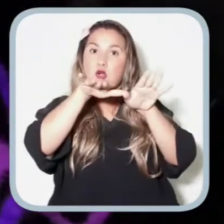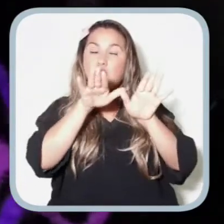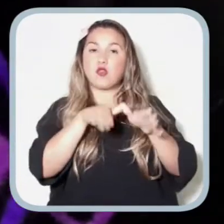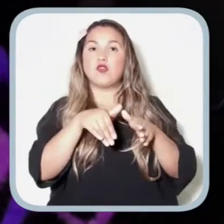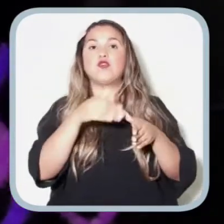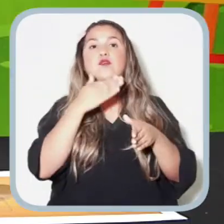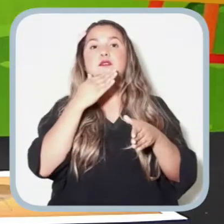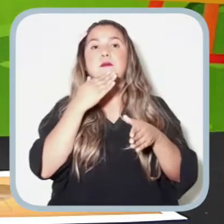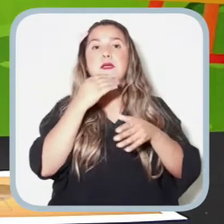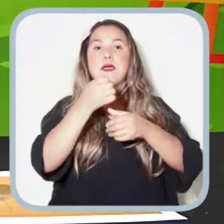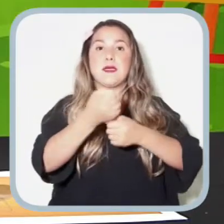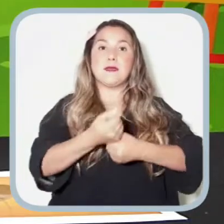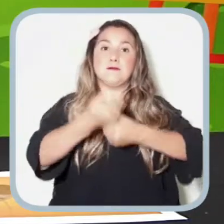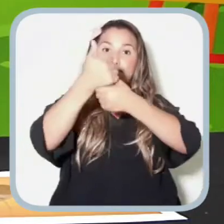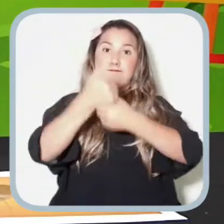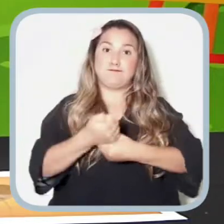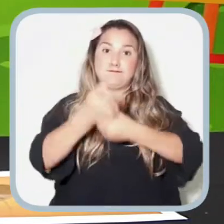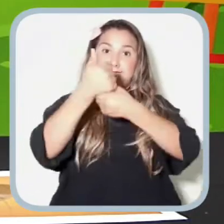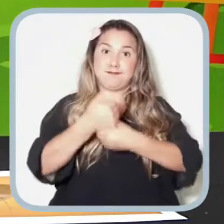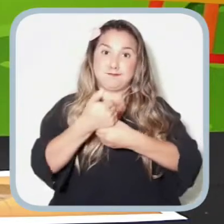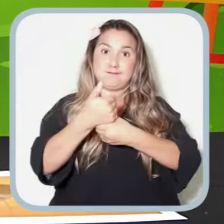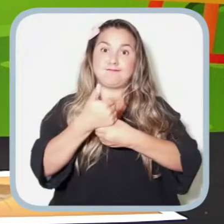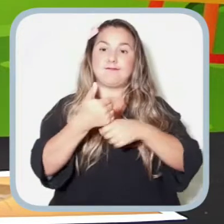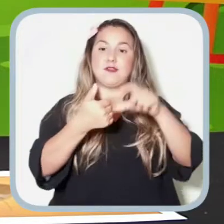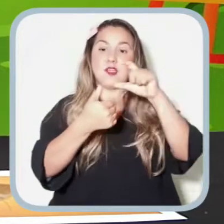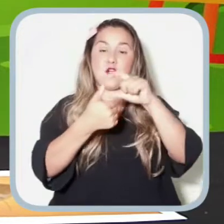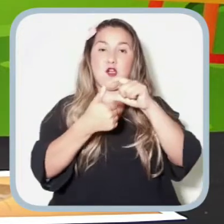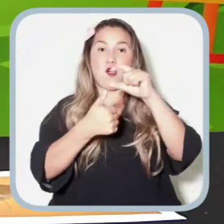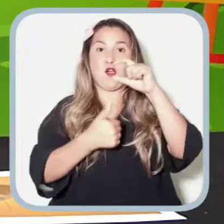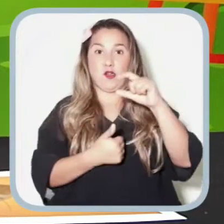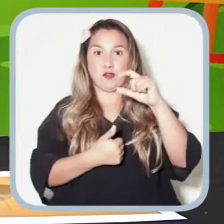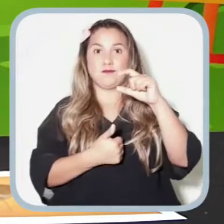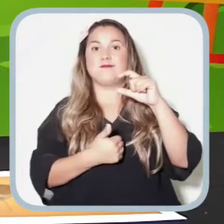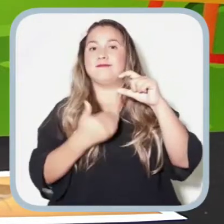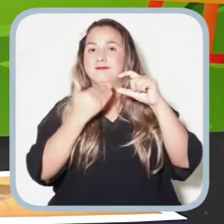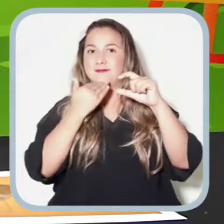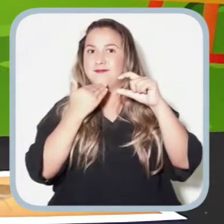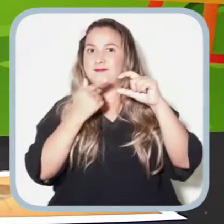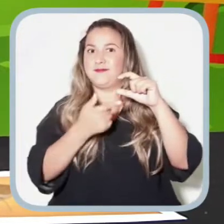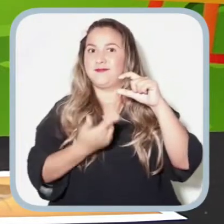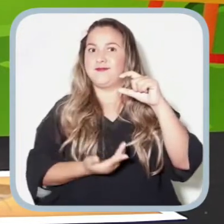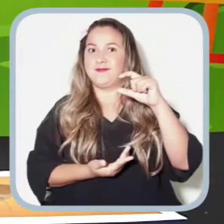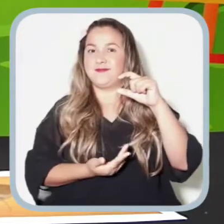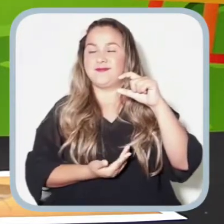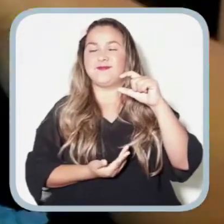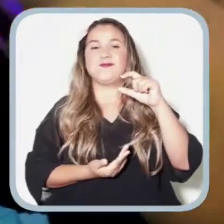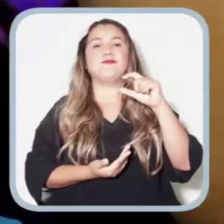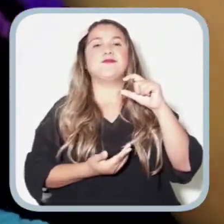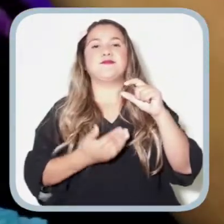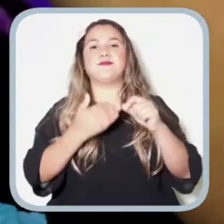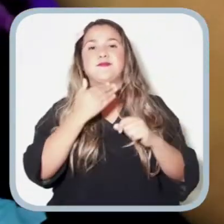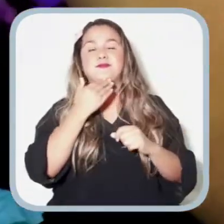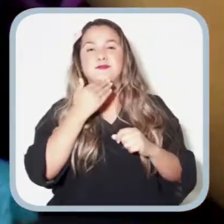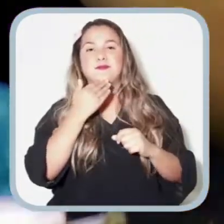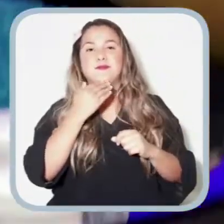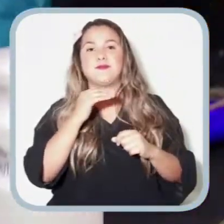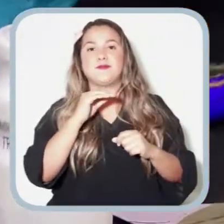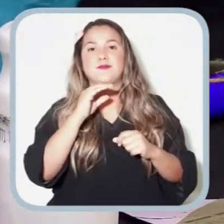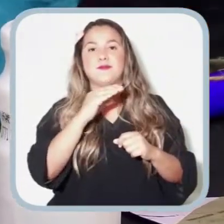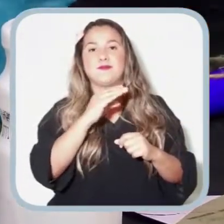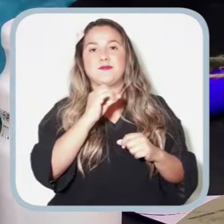así que ya tenemos un uso para darle a estos cortos un cárcamo pequeño